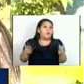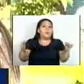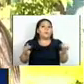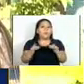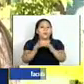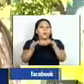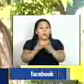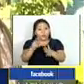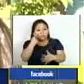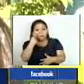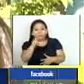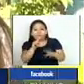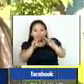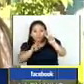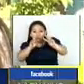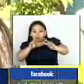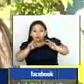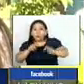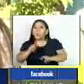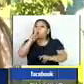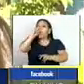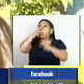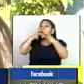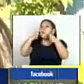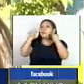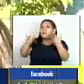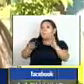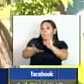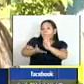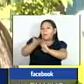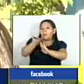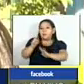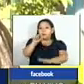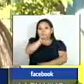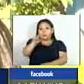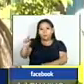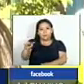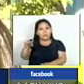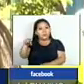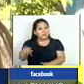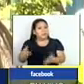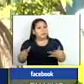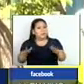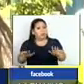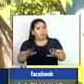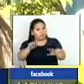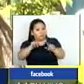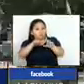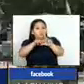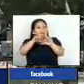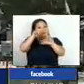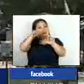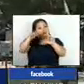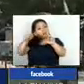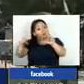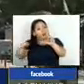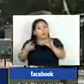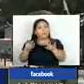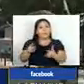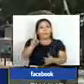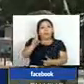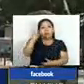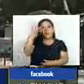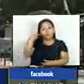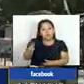incrementado la cantidad de hisopados que se están realizando se espera que esta semana ya se estabilice la curva y en las últimas 24